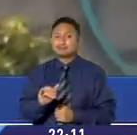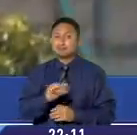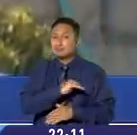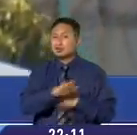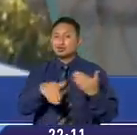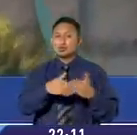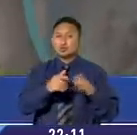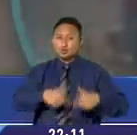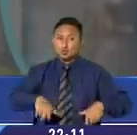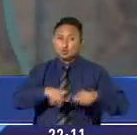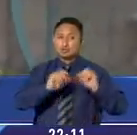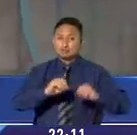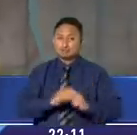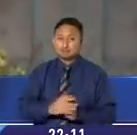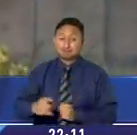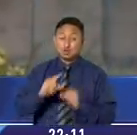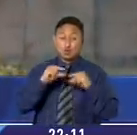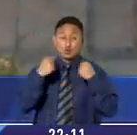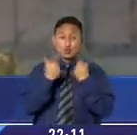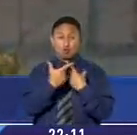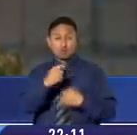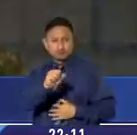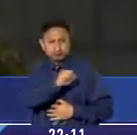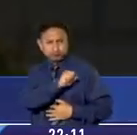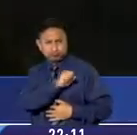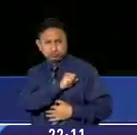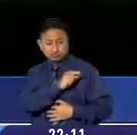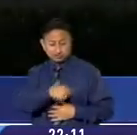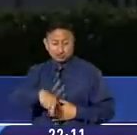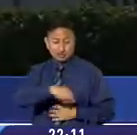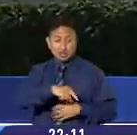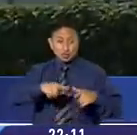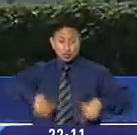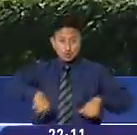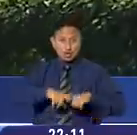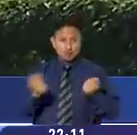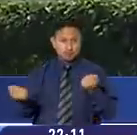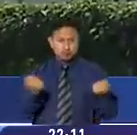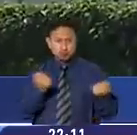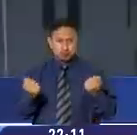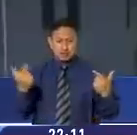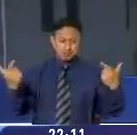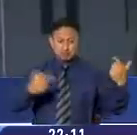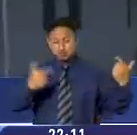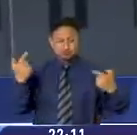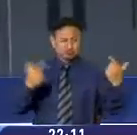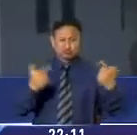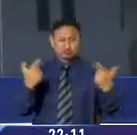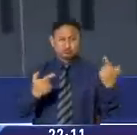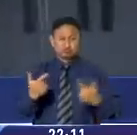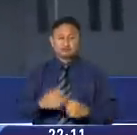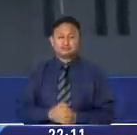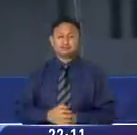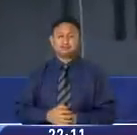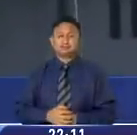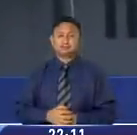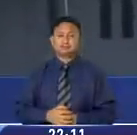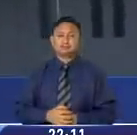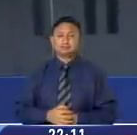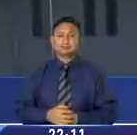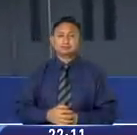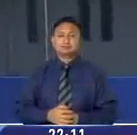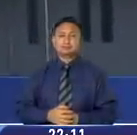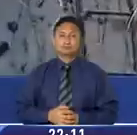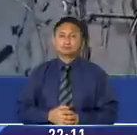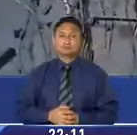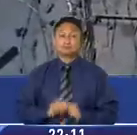las latitudes. Bandas organizadas que se disputan el control de la criminalidad a escala regional.